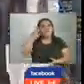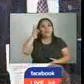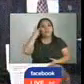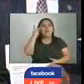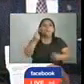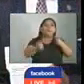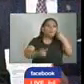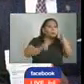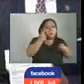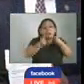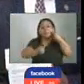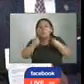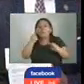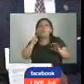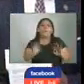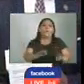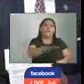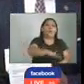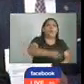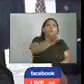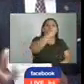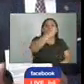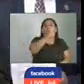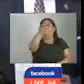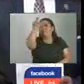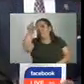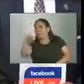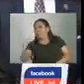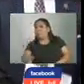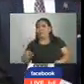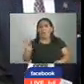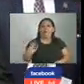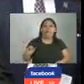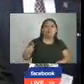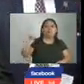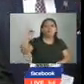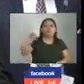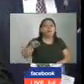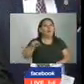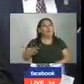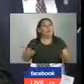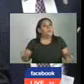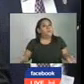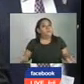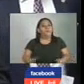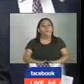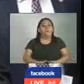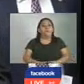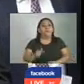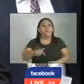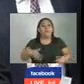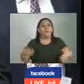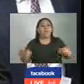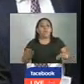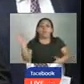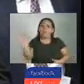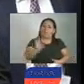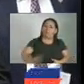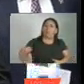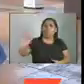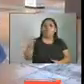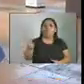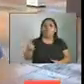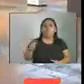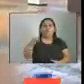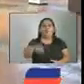turismo, ganan los restaurantes, los hoteles, etc. Y eso pues genera mejor economía para nuestro